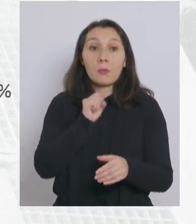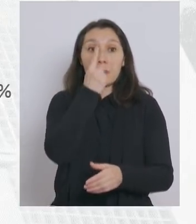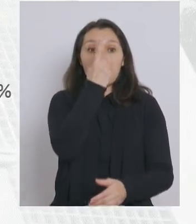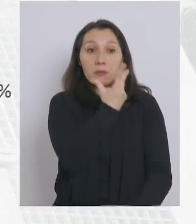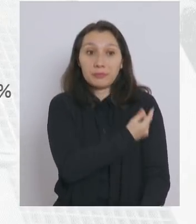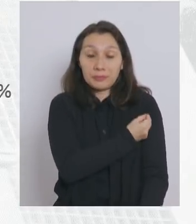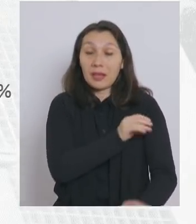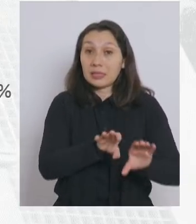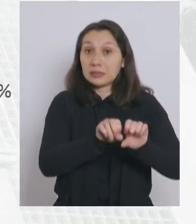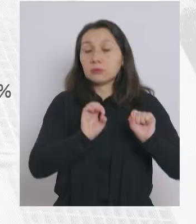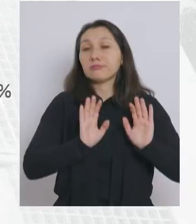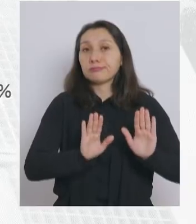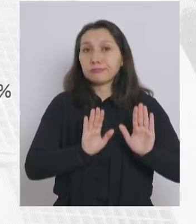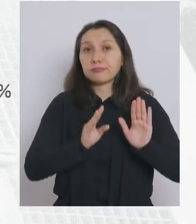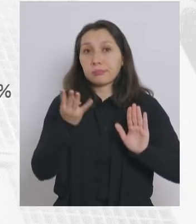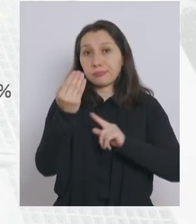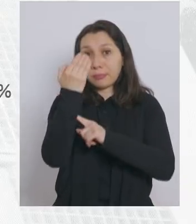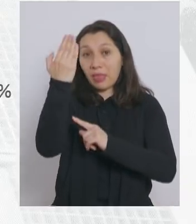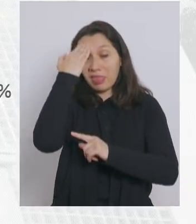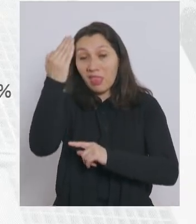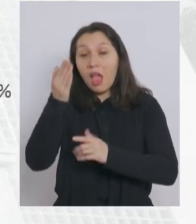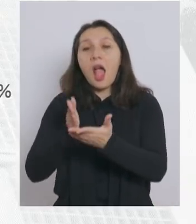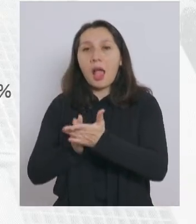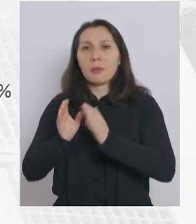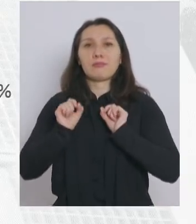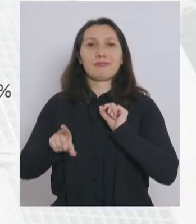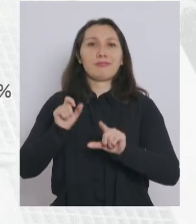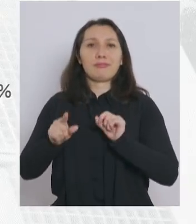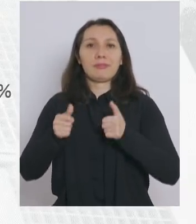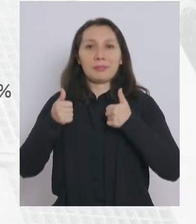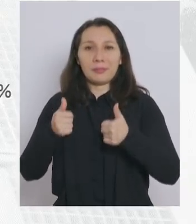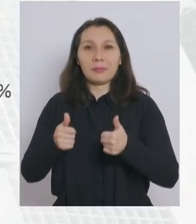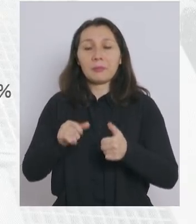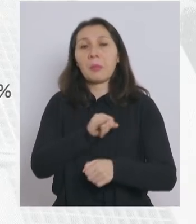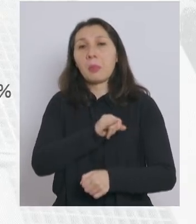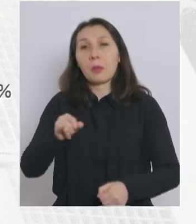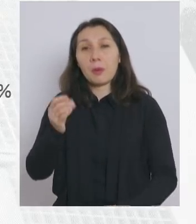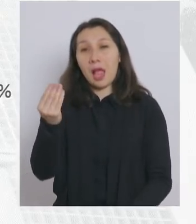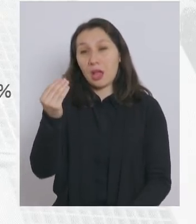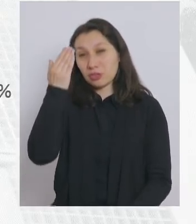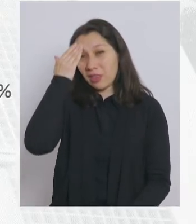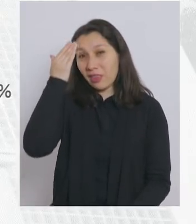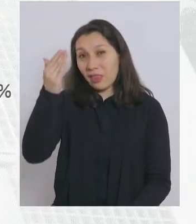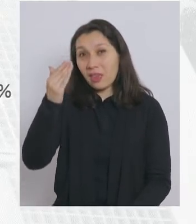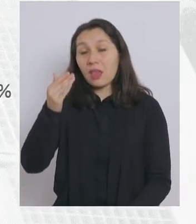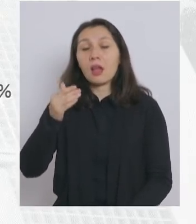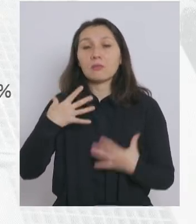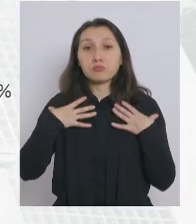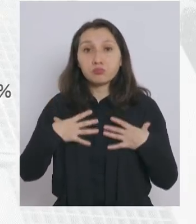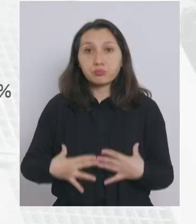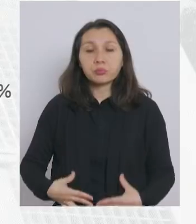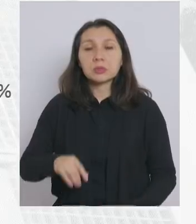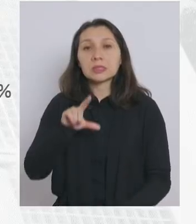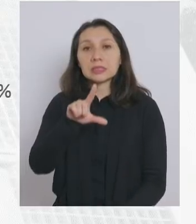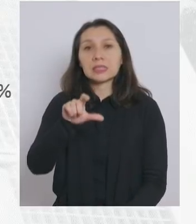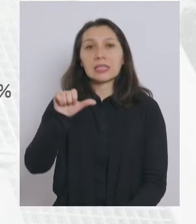días. Eficacia contra COVID-19 severo crítico. Después de 14 días, la eficacia fue de